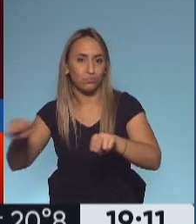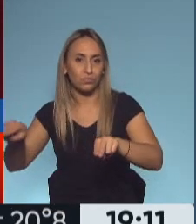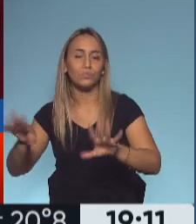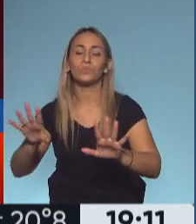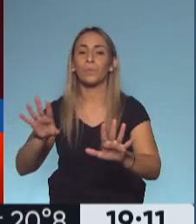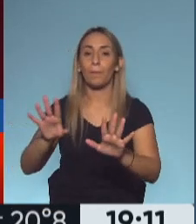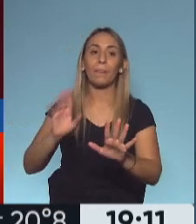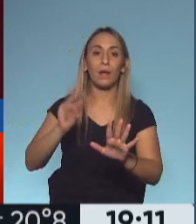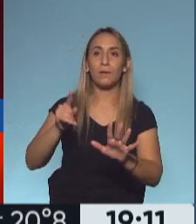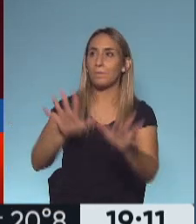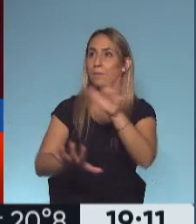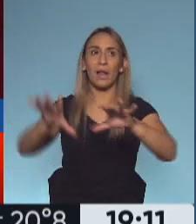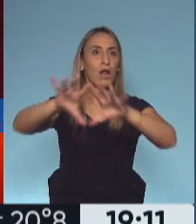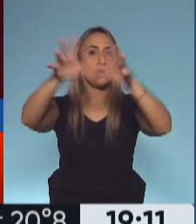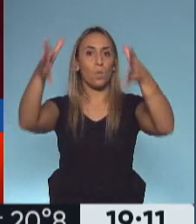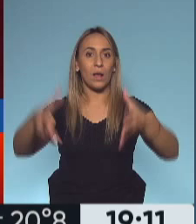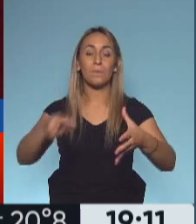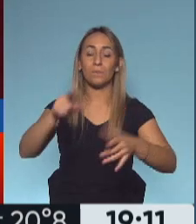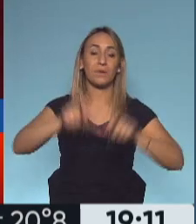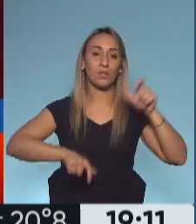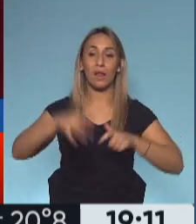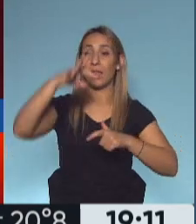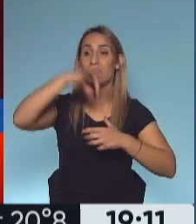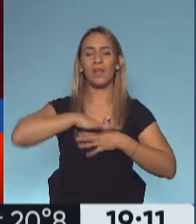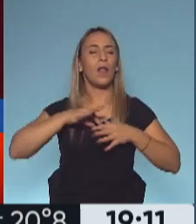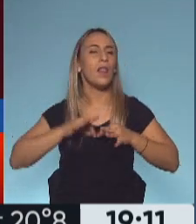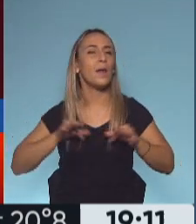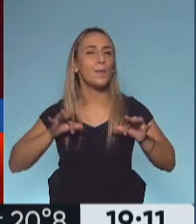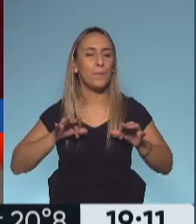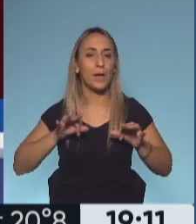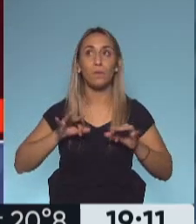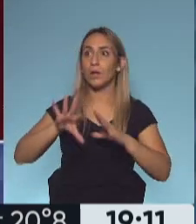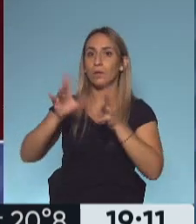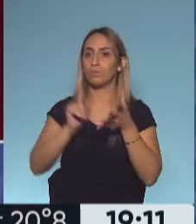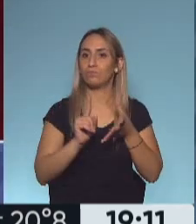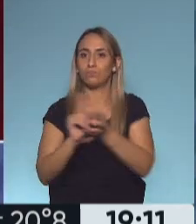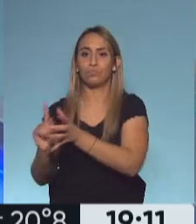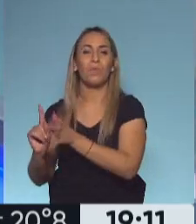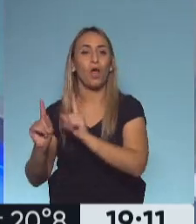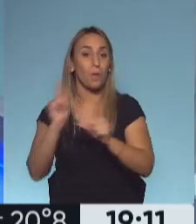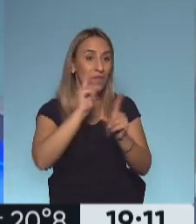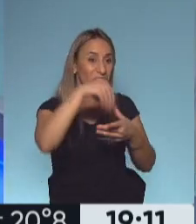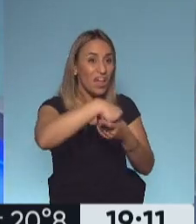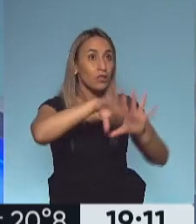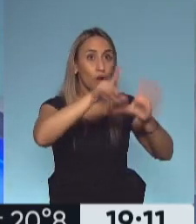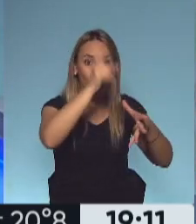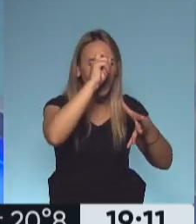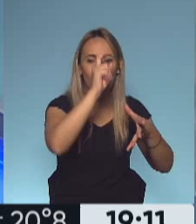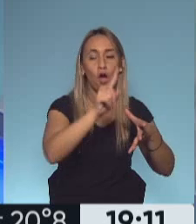de internación o aislamiento de pacientes leves en ámbitos no hospitalarios. Parte de lo que